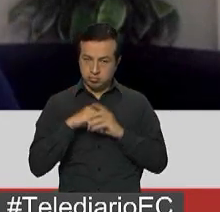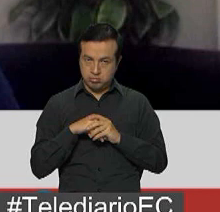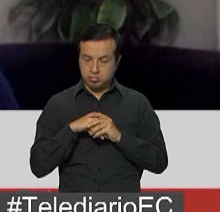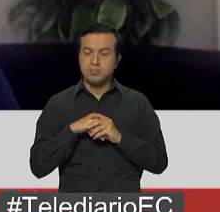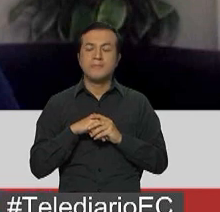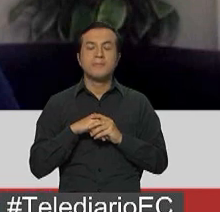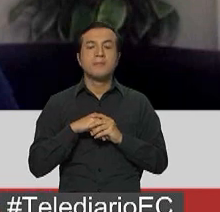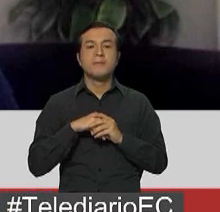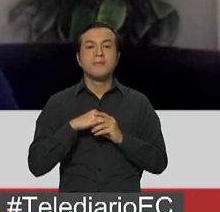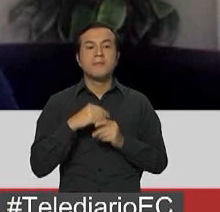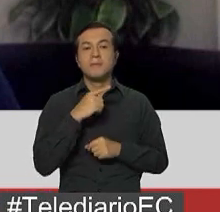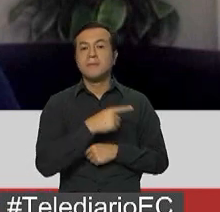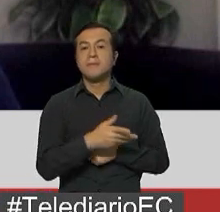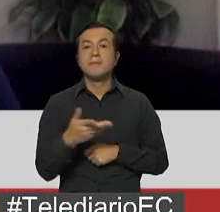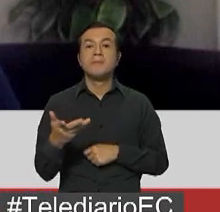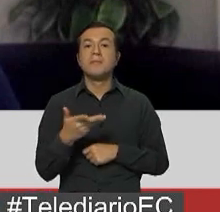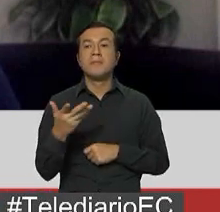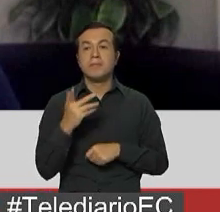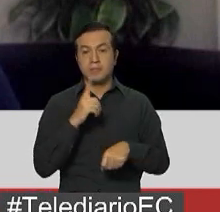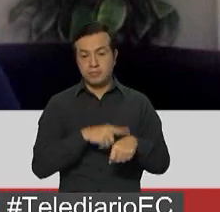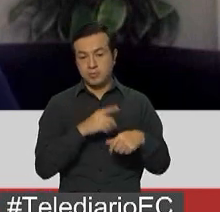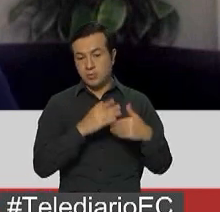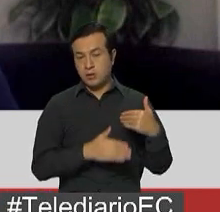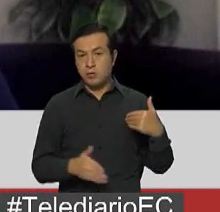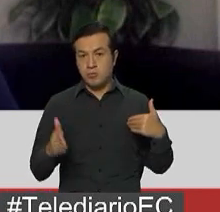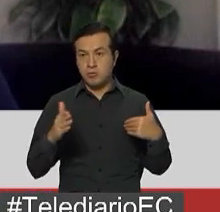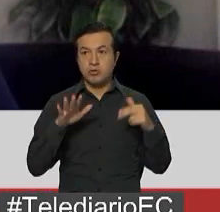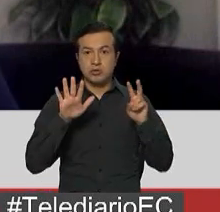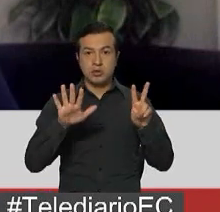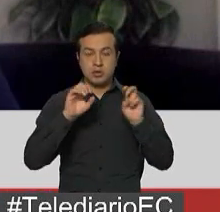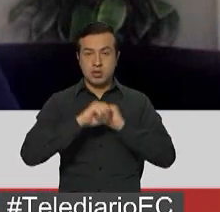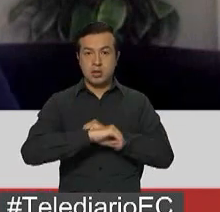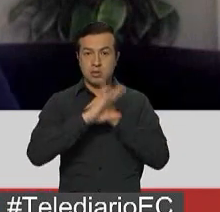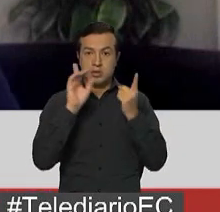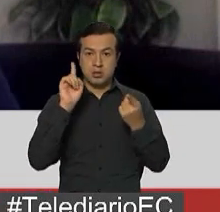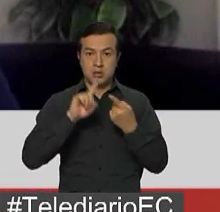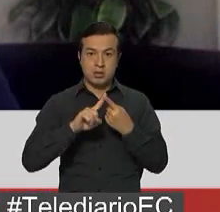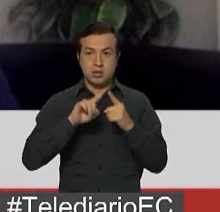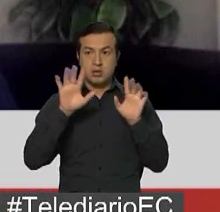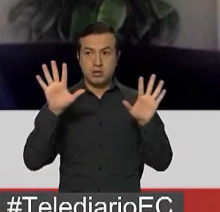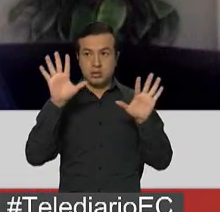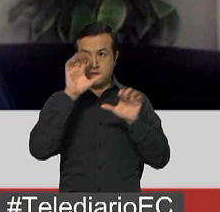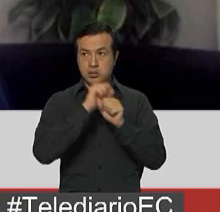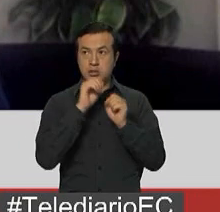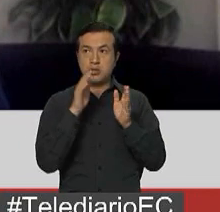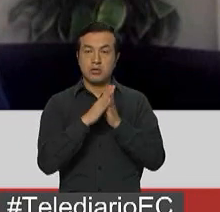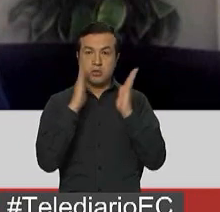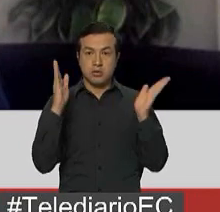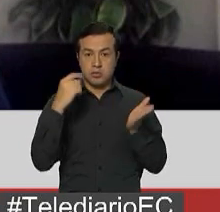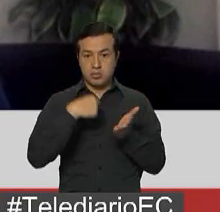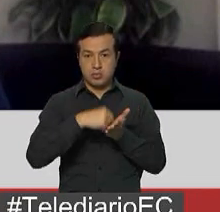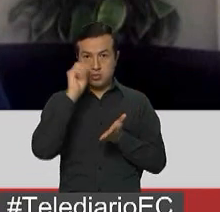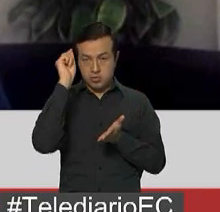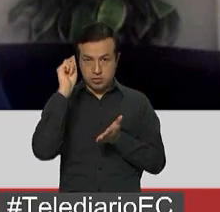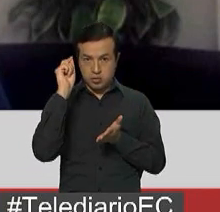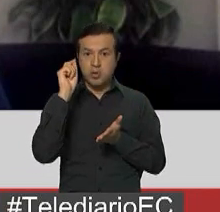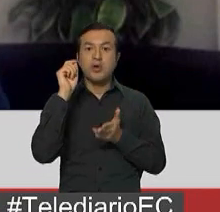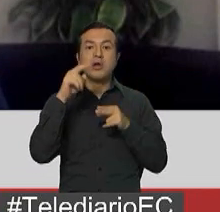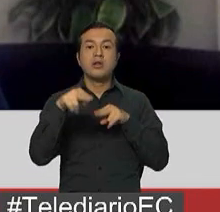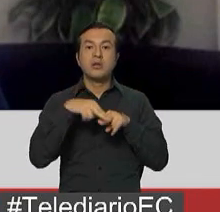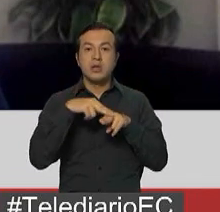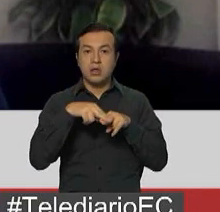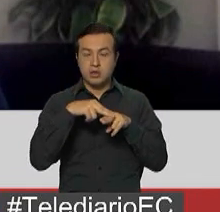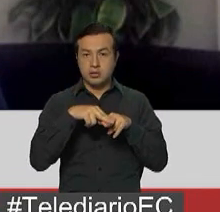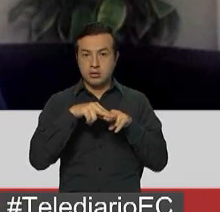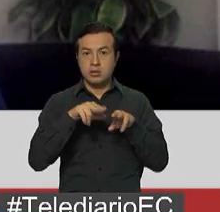ese entrega a domicilio la ampliación del horario de 7 de la mañana a 22 horas se autoriza el servicio de taxis